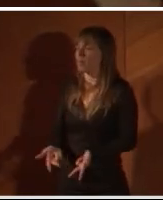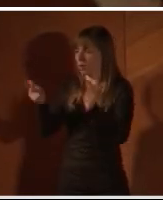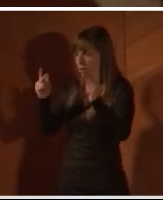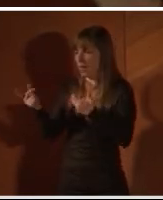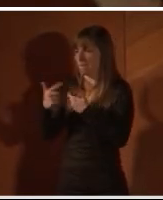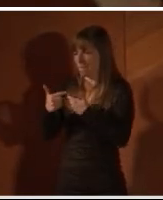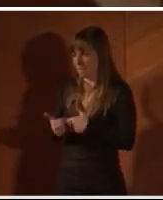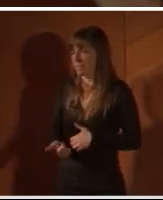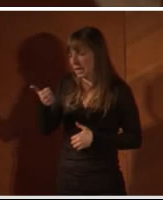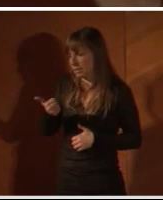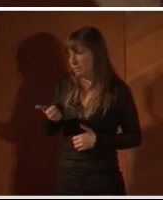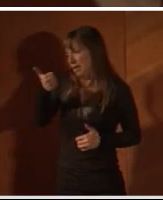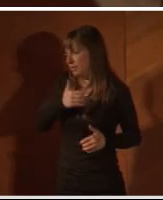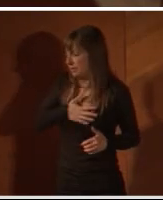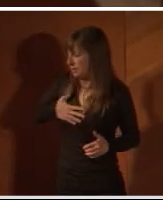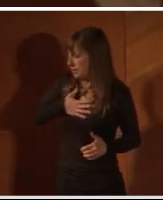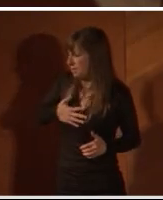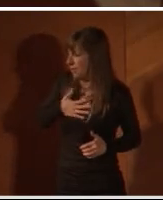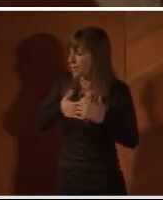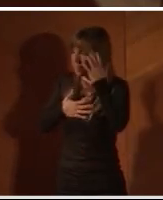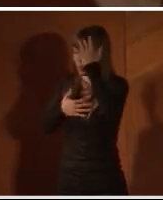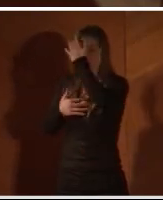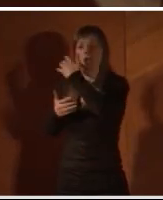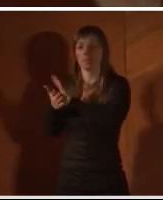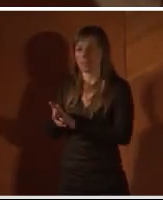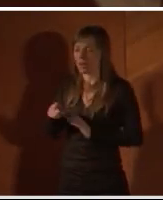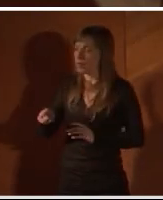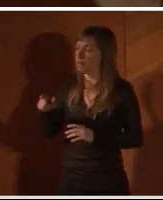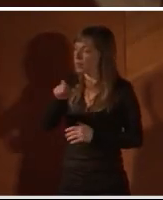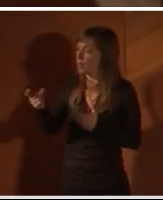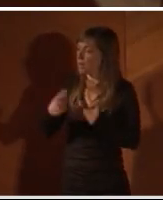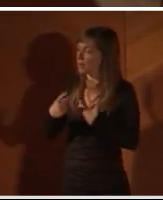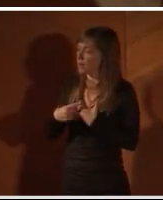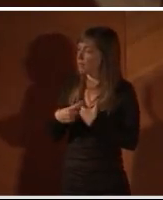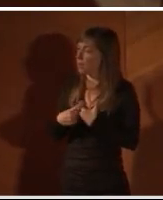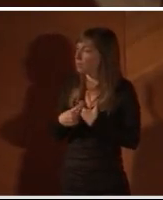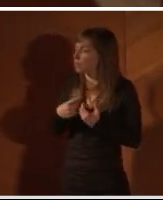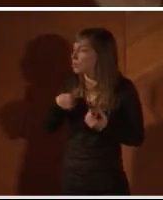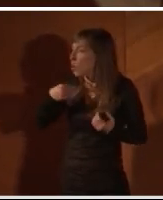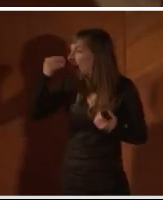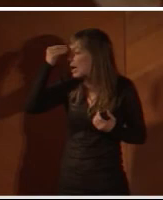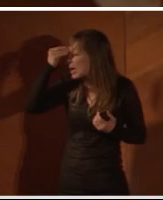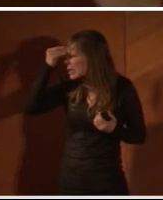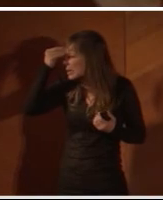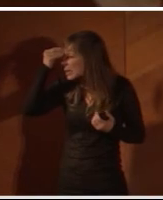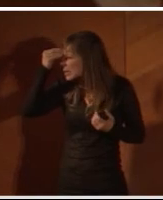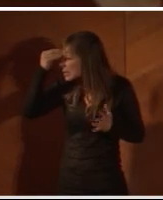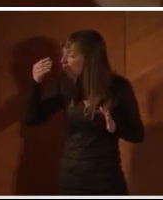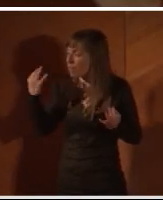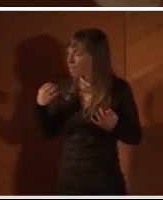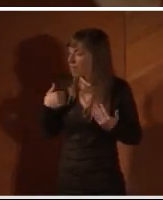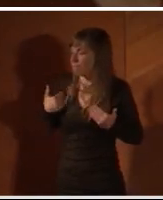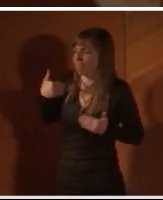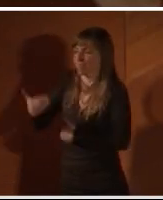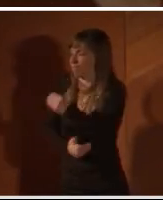participativa y mucho más amable, y sobre todo es una manera de entender la participación ciudadana que yo creo que merece la pena arrancar, y por eso de